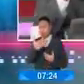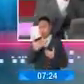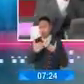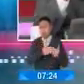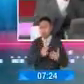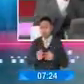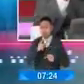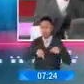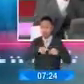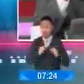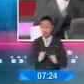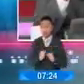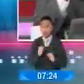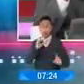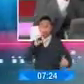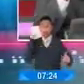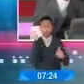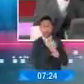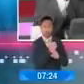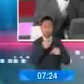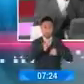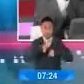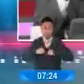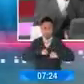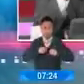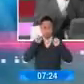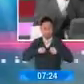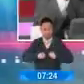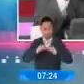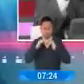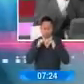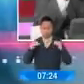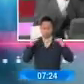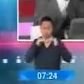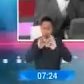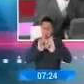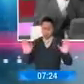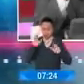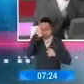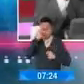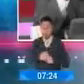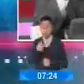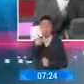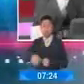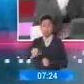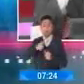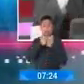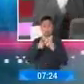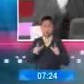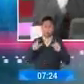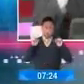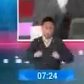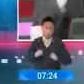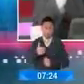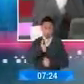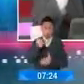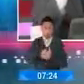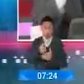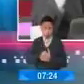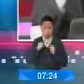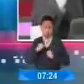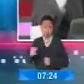en los términos más duros, pueden criticar de mi gestión. Eso es la democracia y la libre expresión por la que hemos peleado. Digo hemos porque creo que